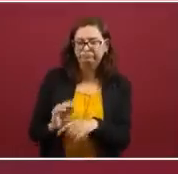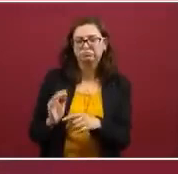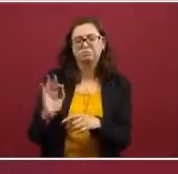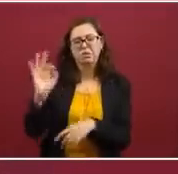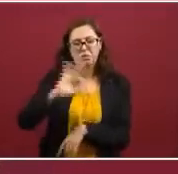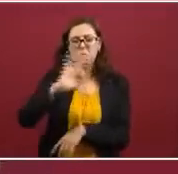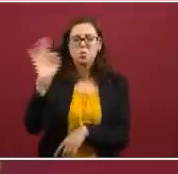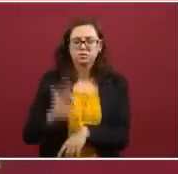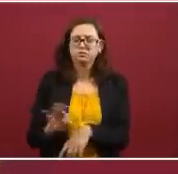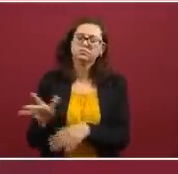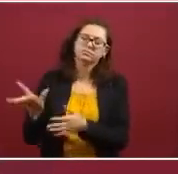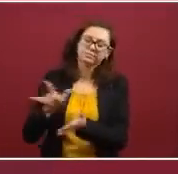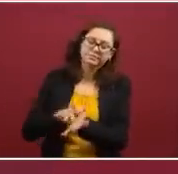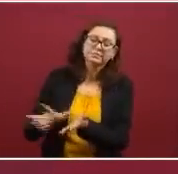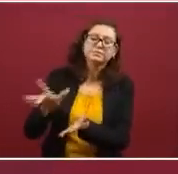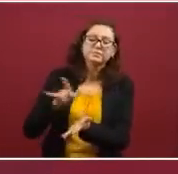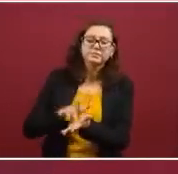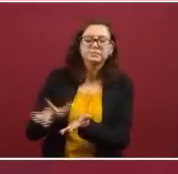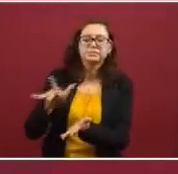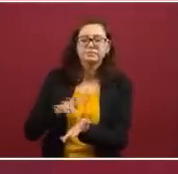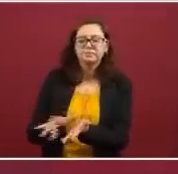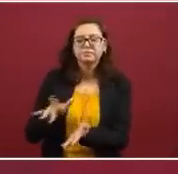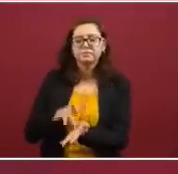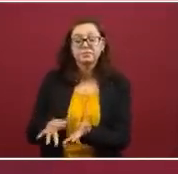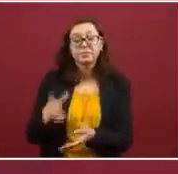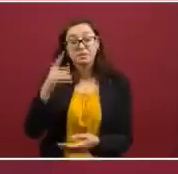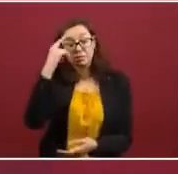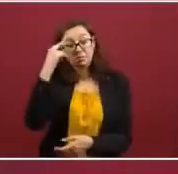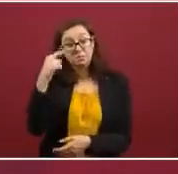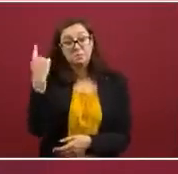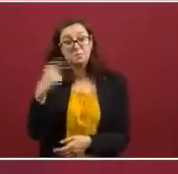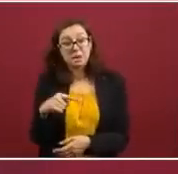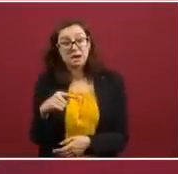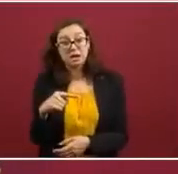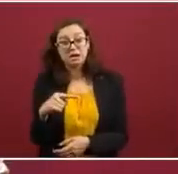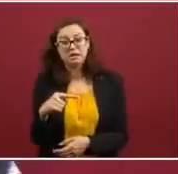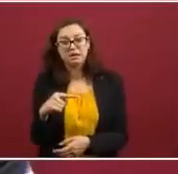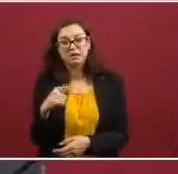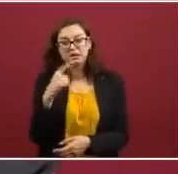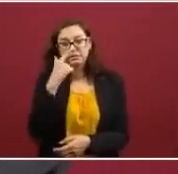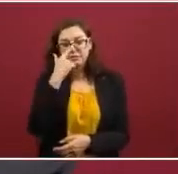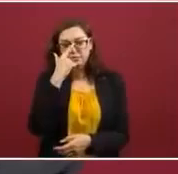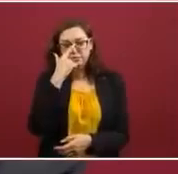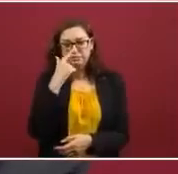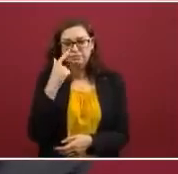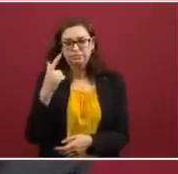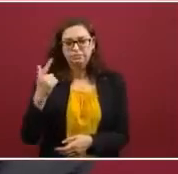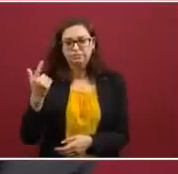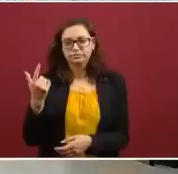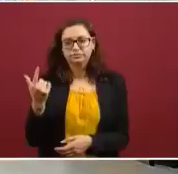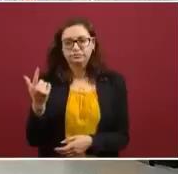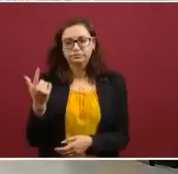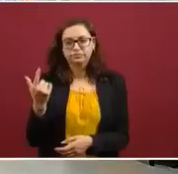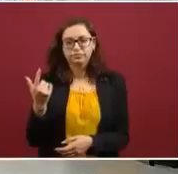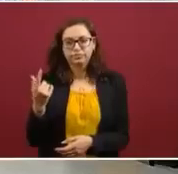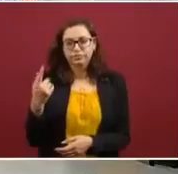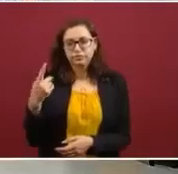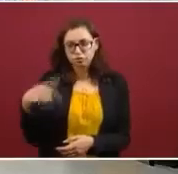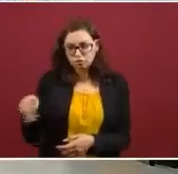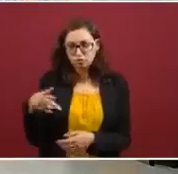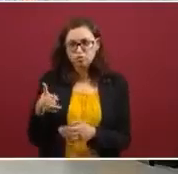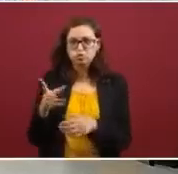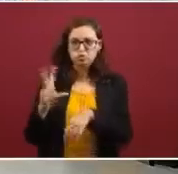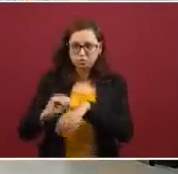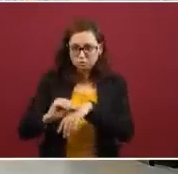Pemex para bajar el pago de sus